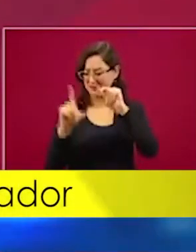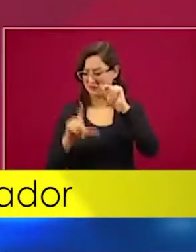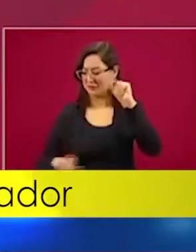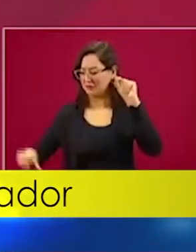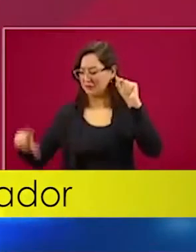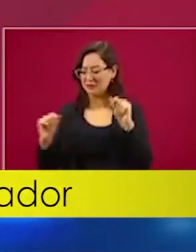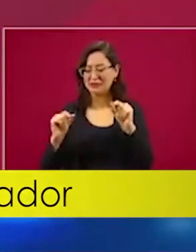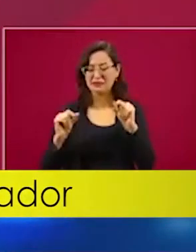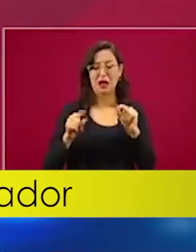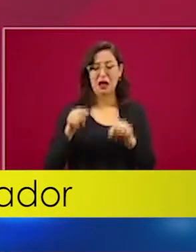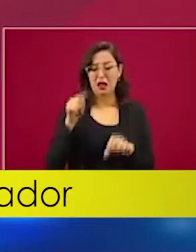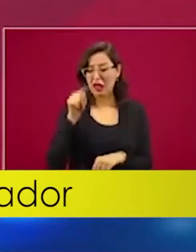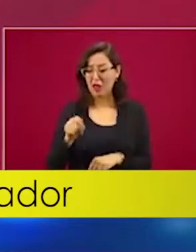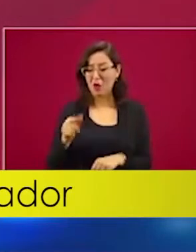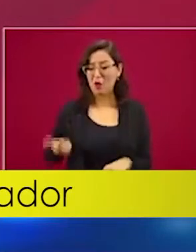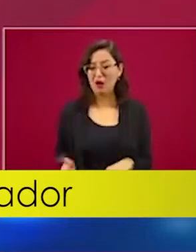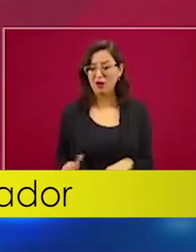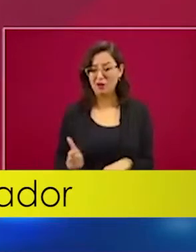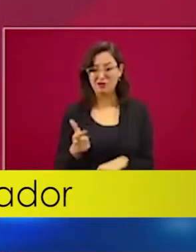homicidios,